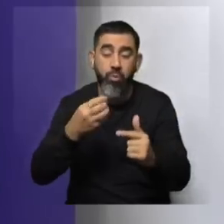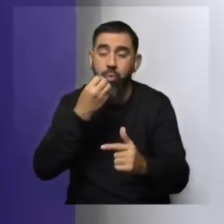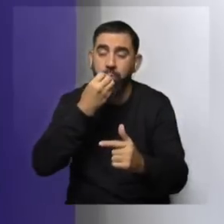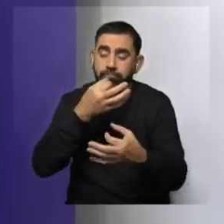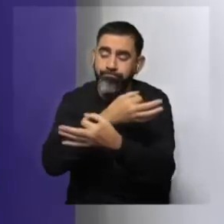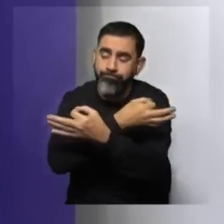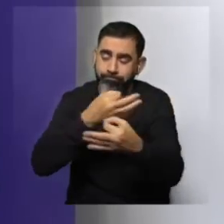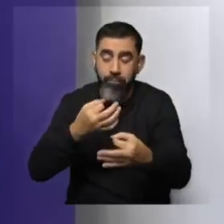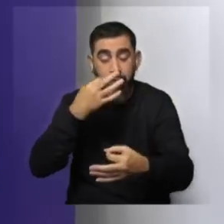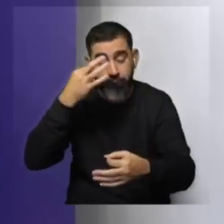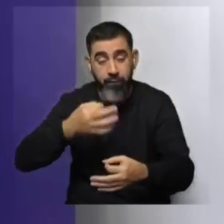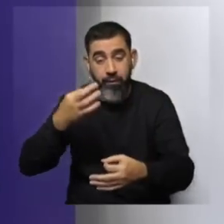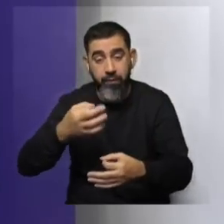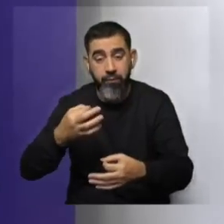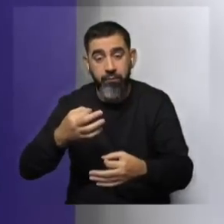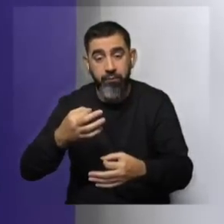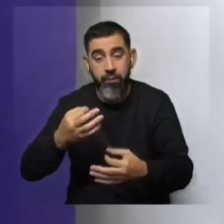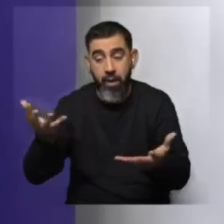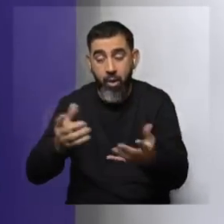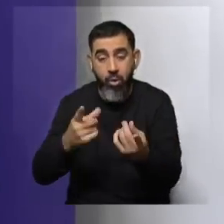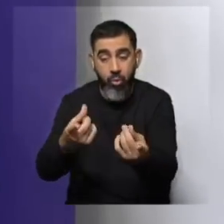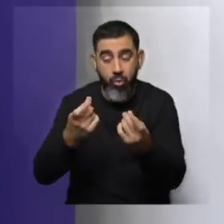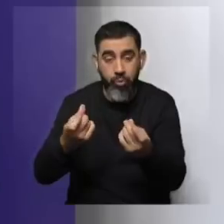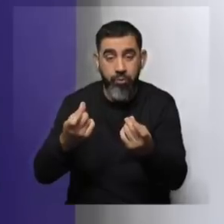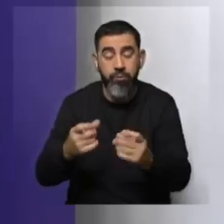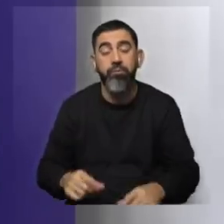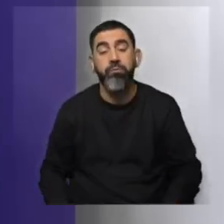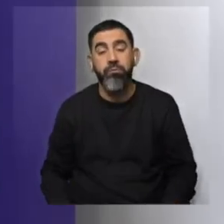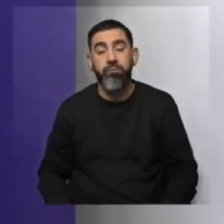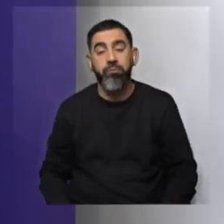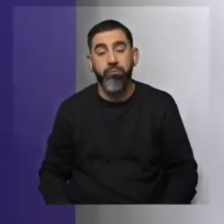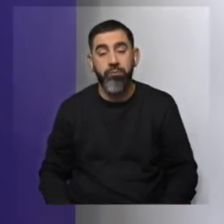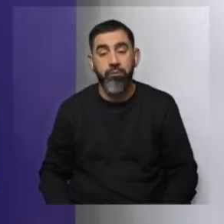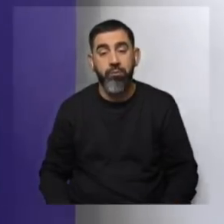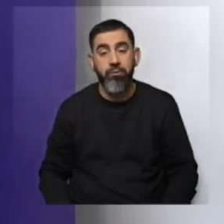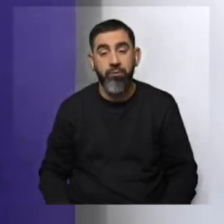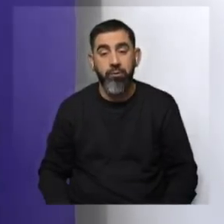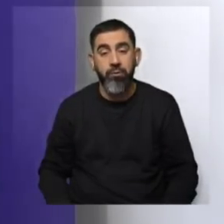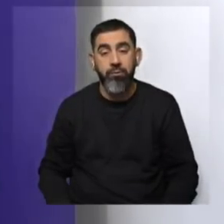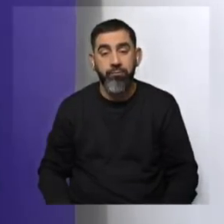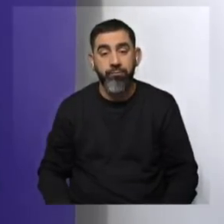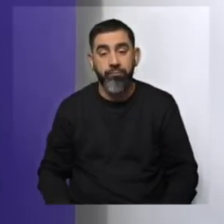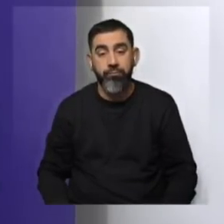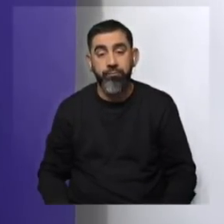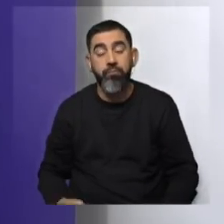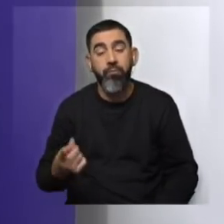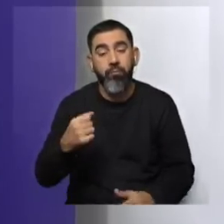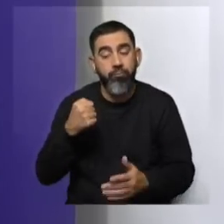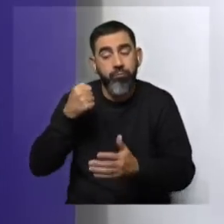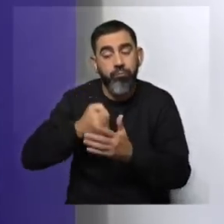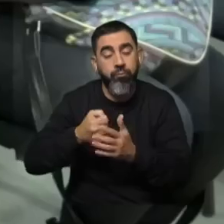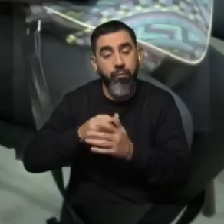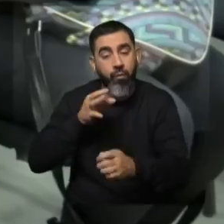acorde digamos a al hoy y a la necesidad del ingreso que necesita la población en general por eso trabajamos muchísimo